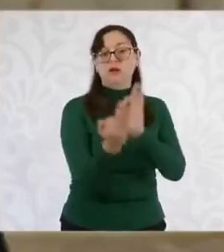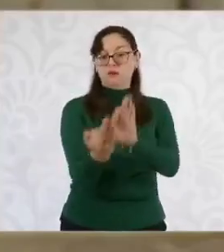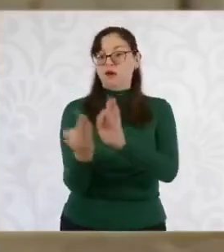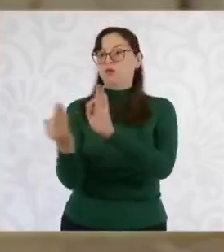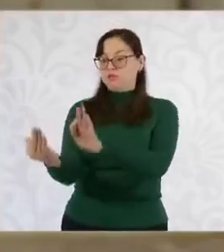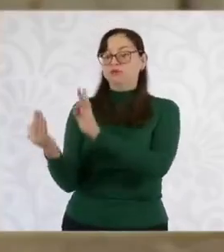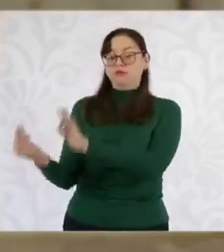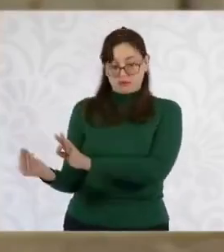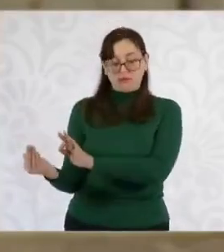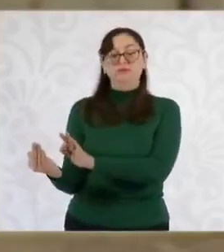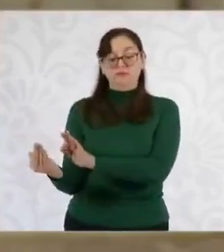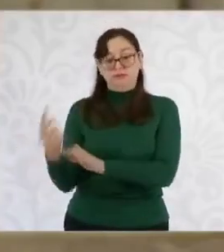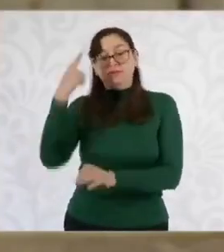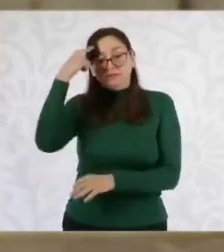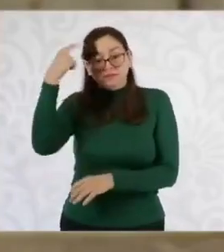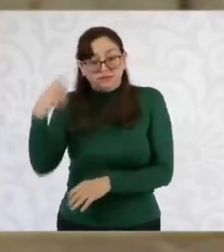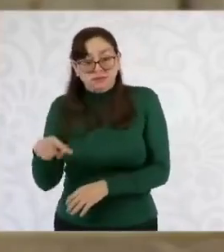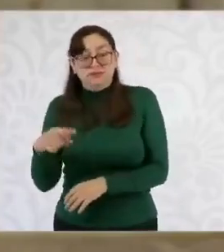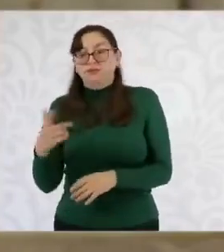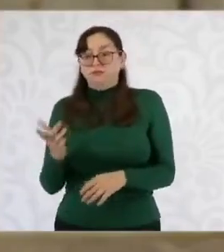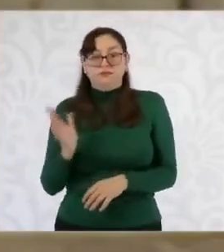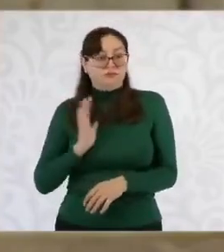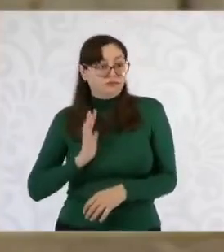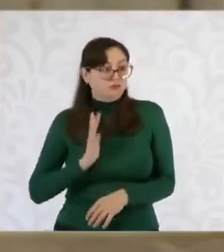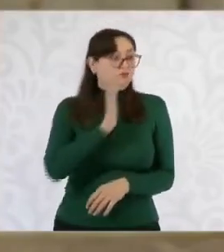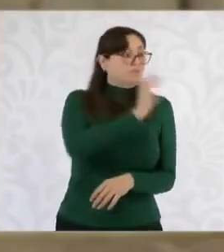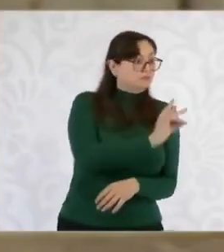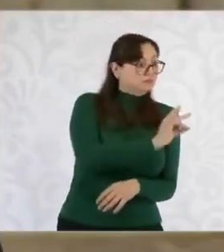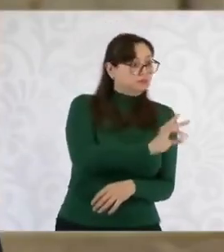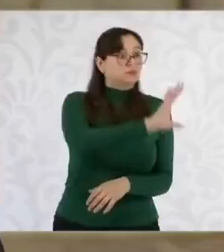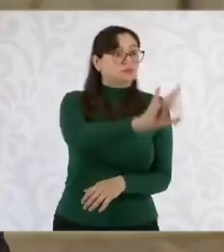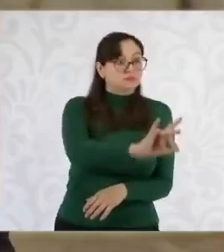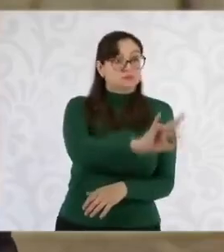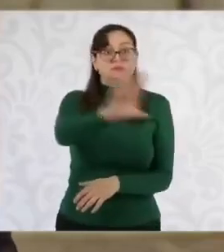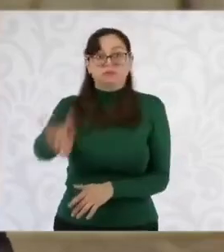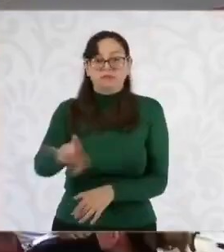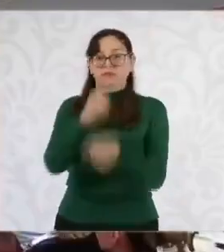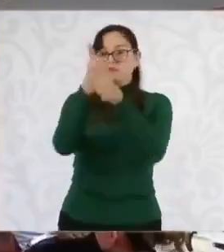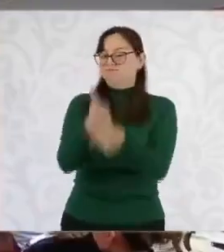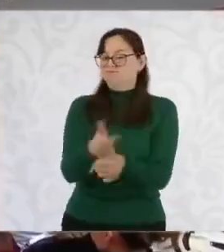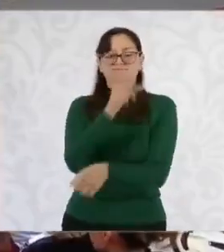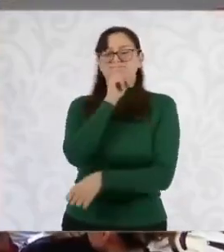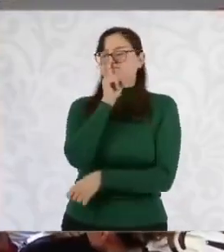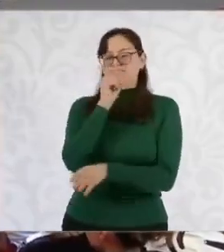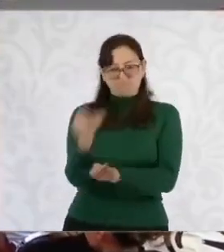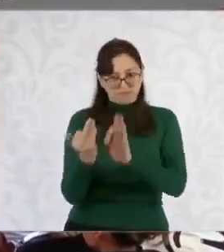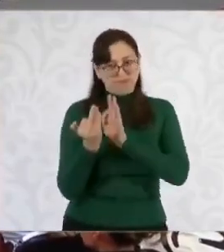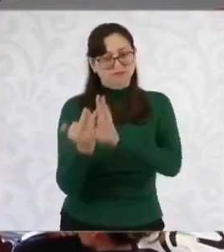así lo requiera para que no tengan que estar sufriendo todas las